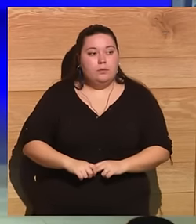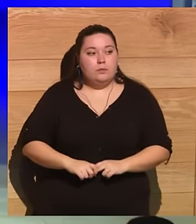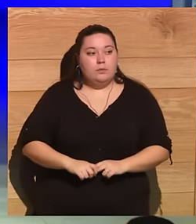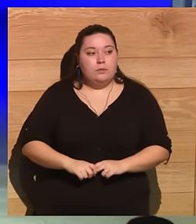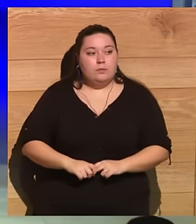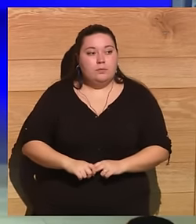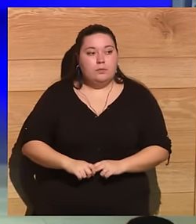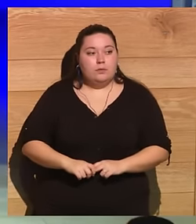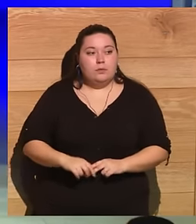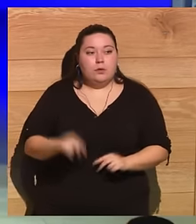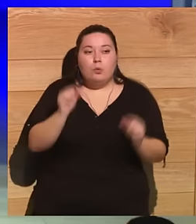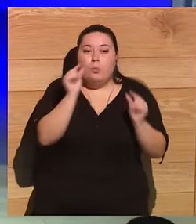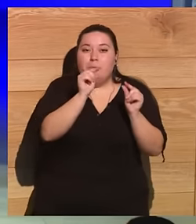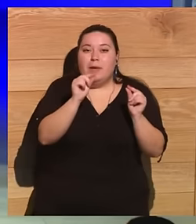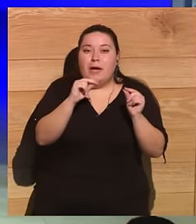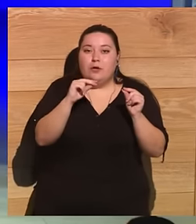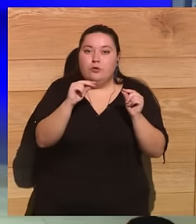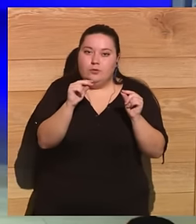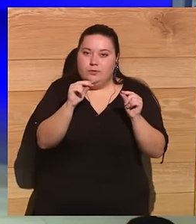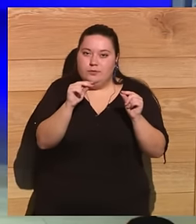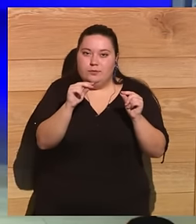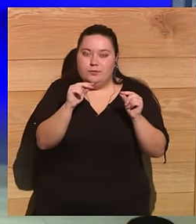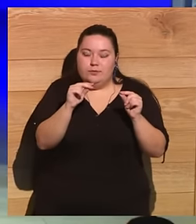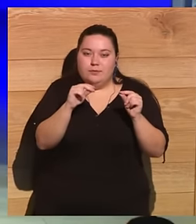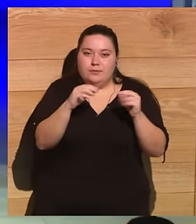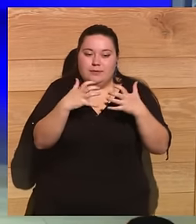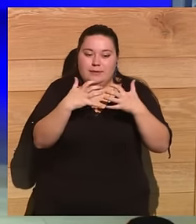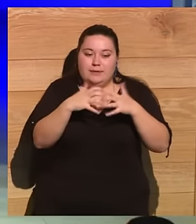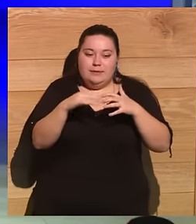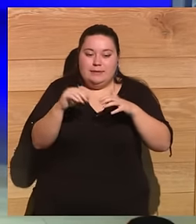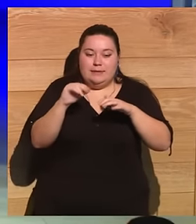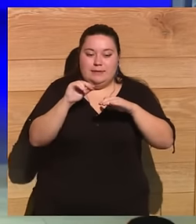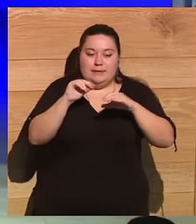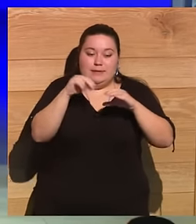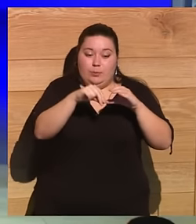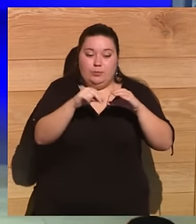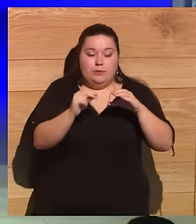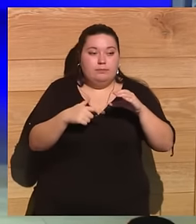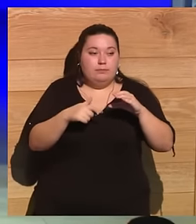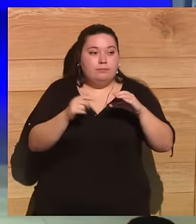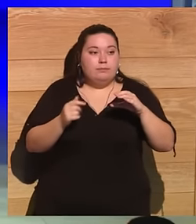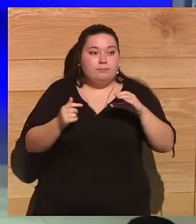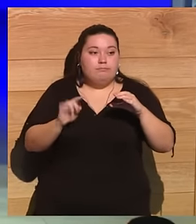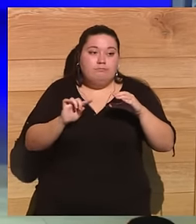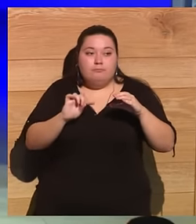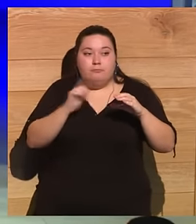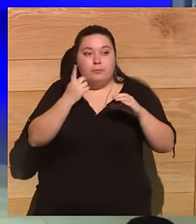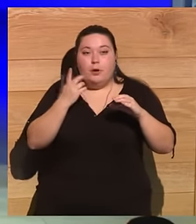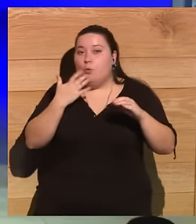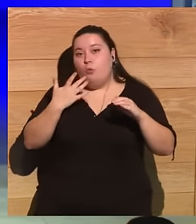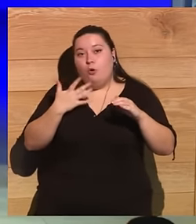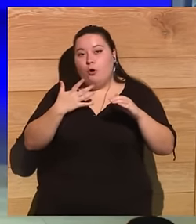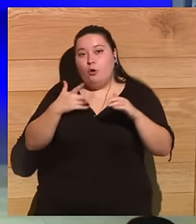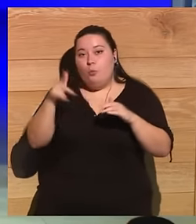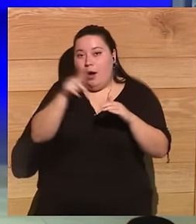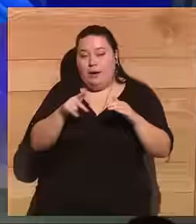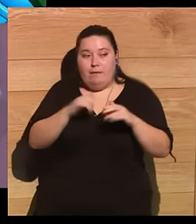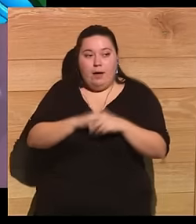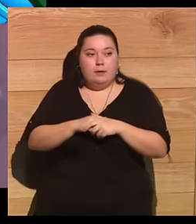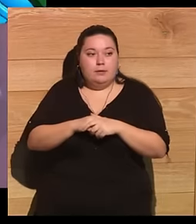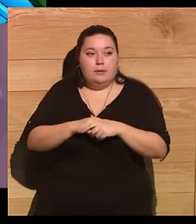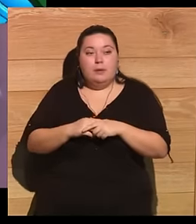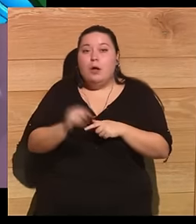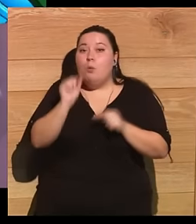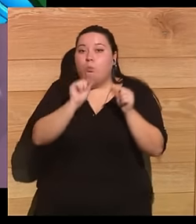bueno, han puesto pequeños chips que van dentro de la corteza, y en cada punto de la corteza empezaron en primer lugar a grabar. Vemos los puntos verdes,